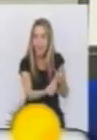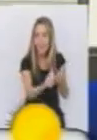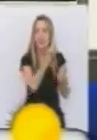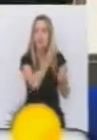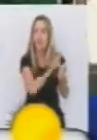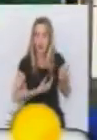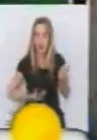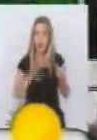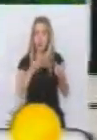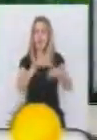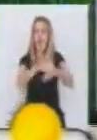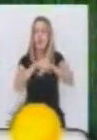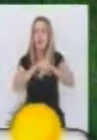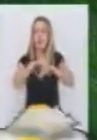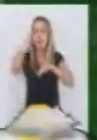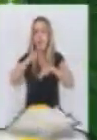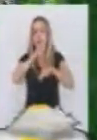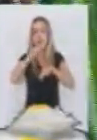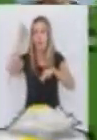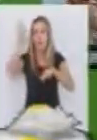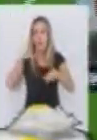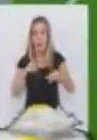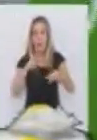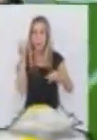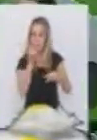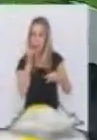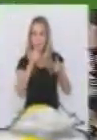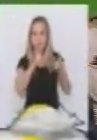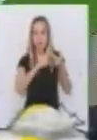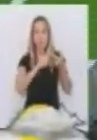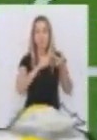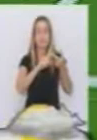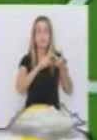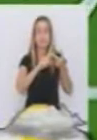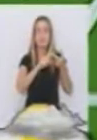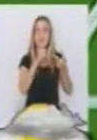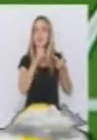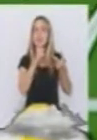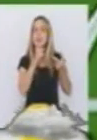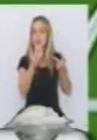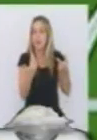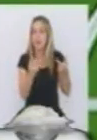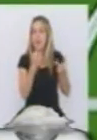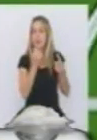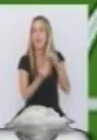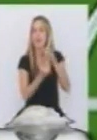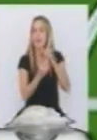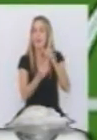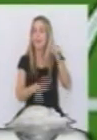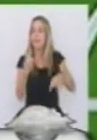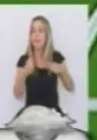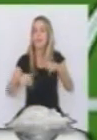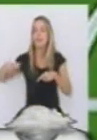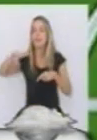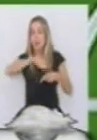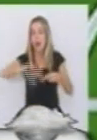Julián Domínguez, Antonio. Me parece que si vos vas por La Matanza, por José Paz, Julián Domínguez, no sé, es el 8, ¿no? No